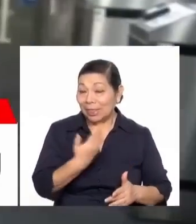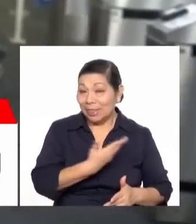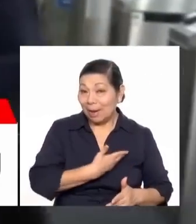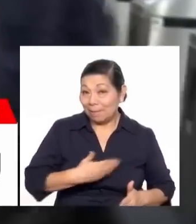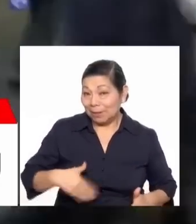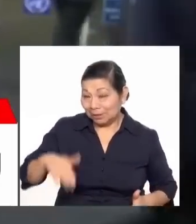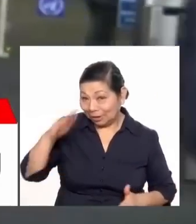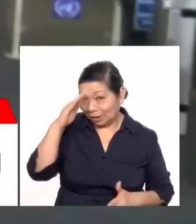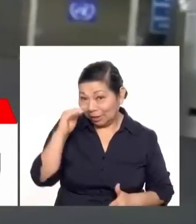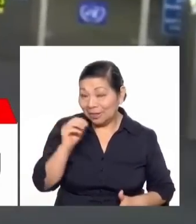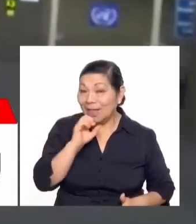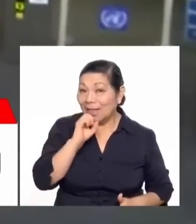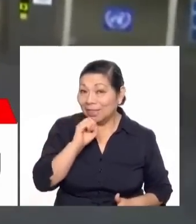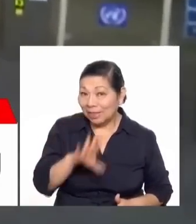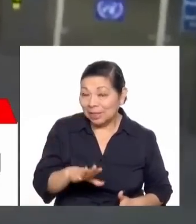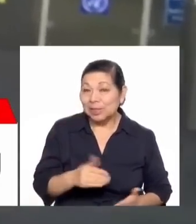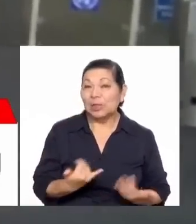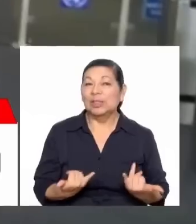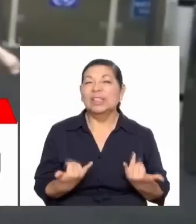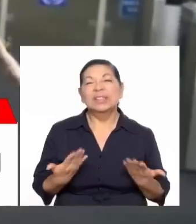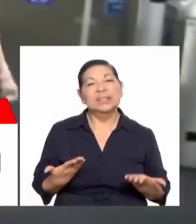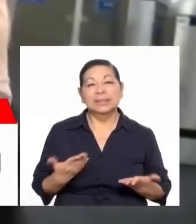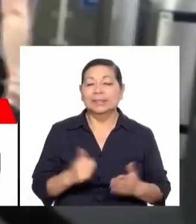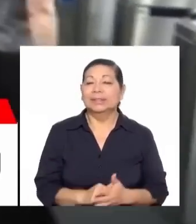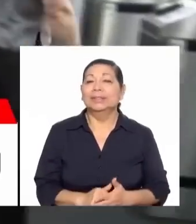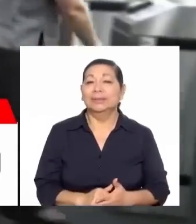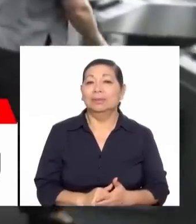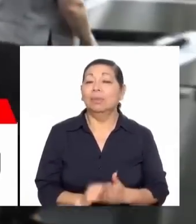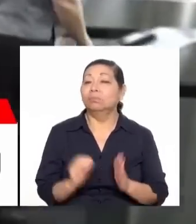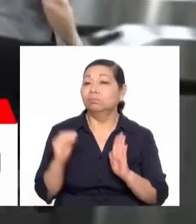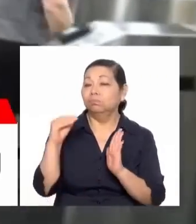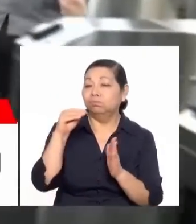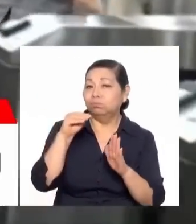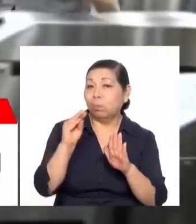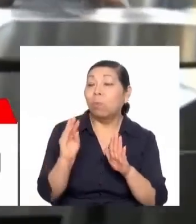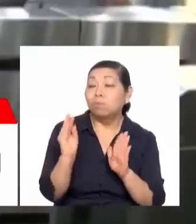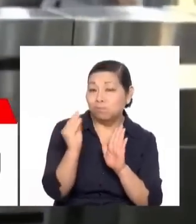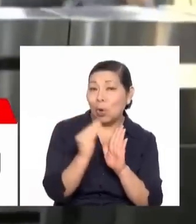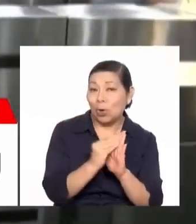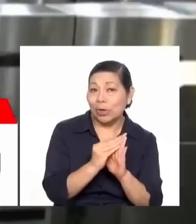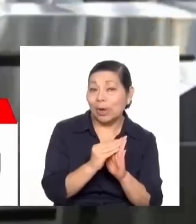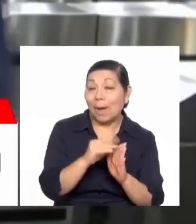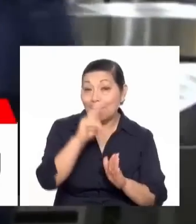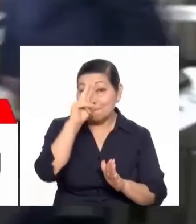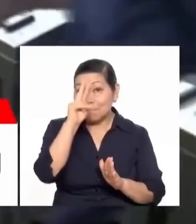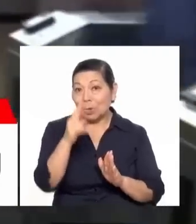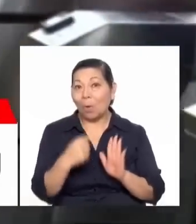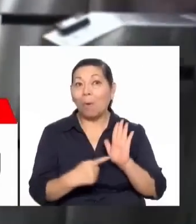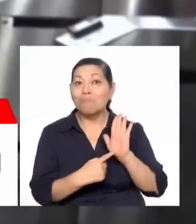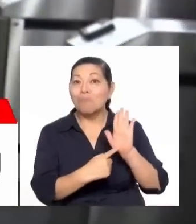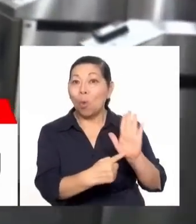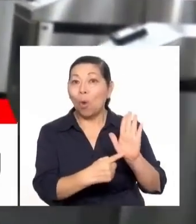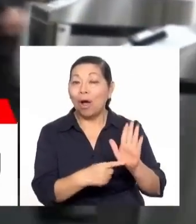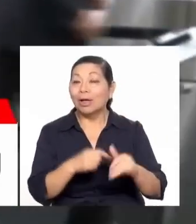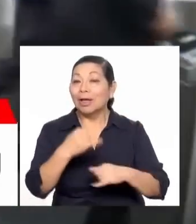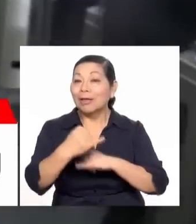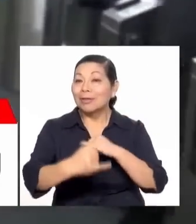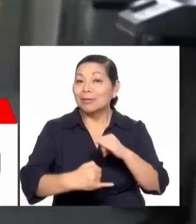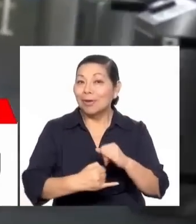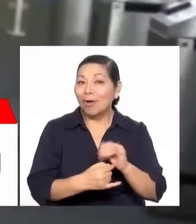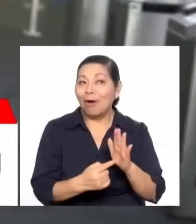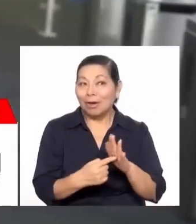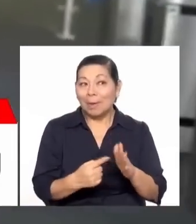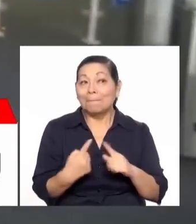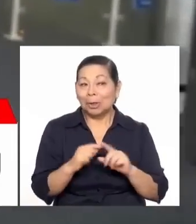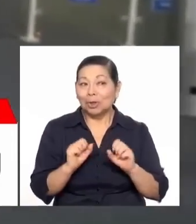presidenta Dina Boluarte, es poner nuevamente al Perú en el escenario